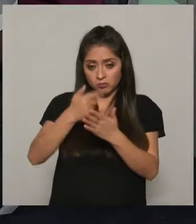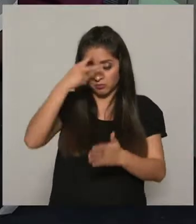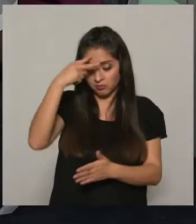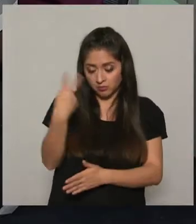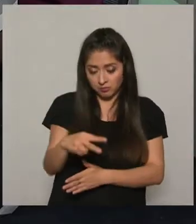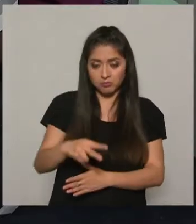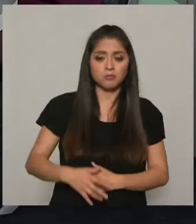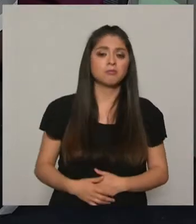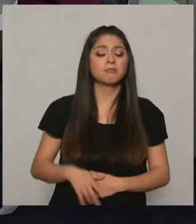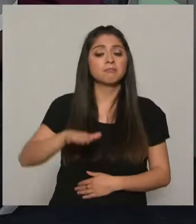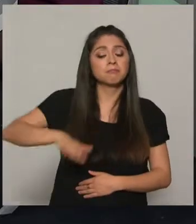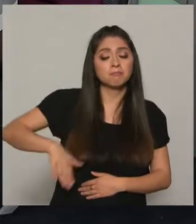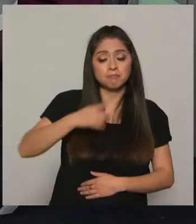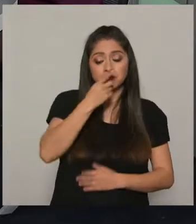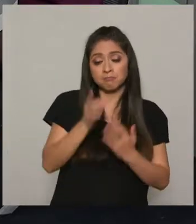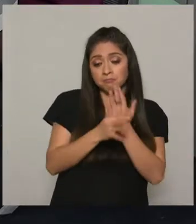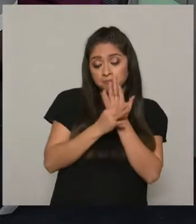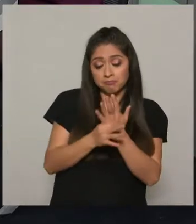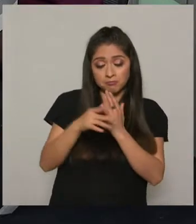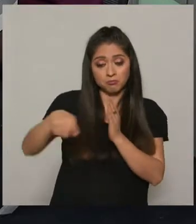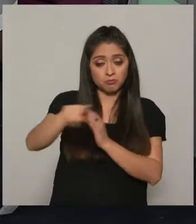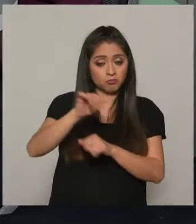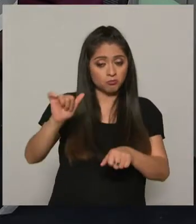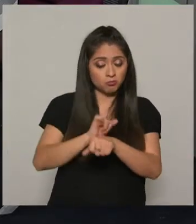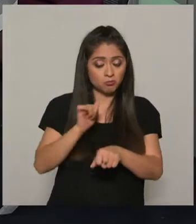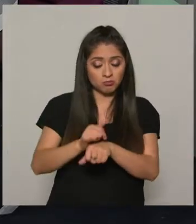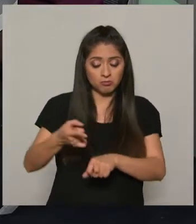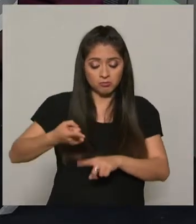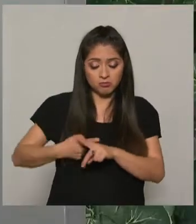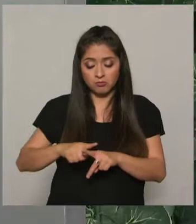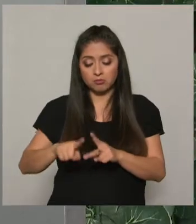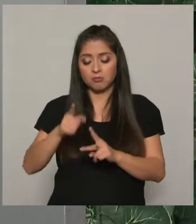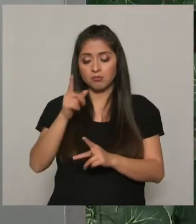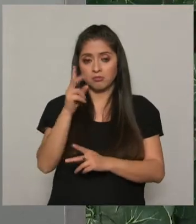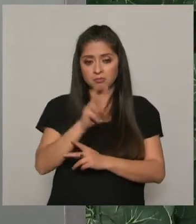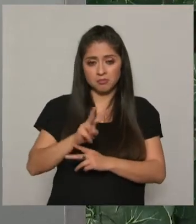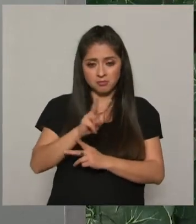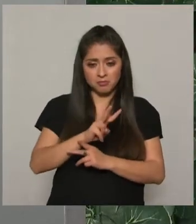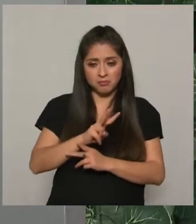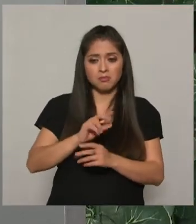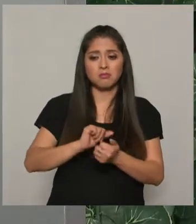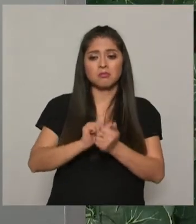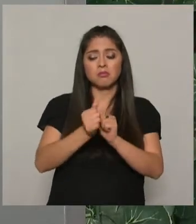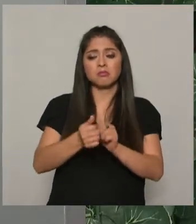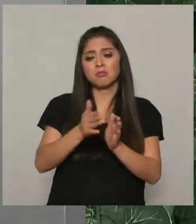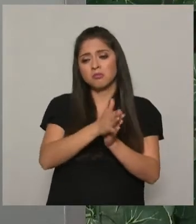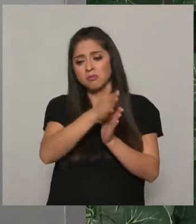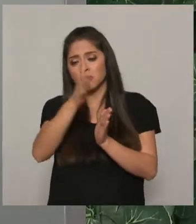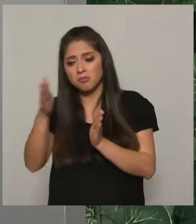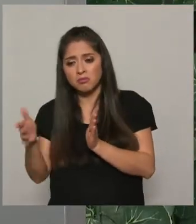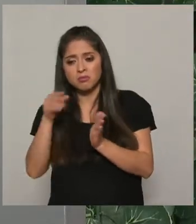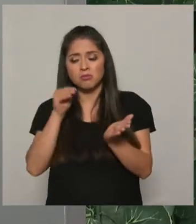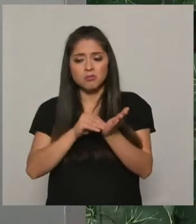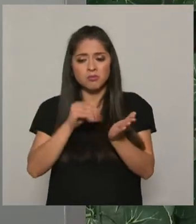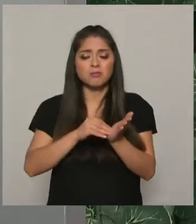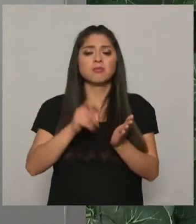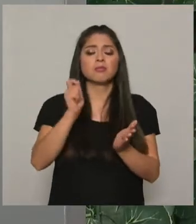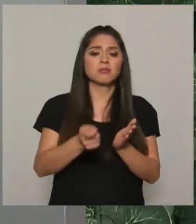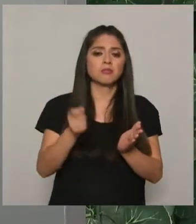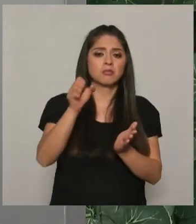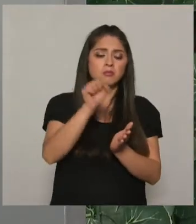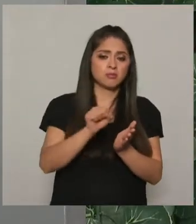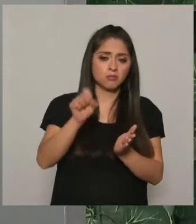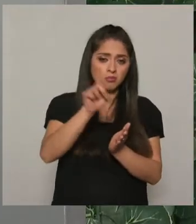mencionas, la mayor cantidad de hechos de tránsito comienza los viernes a partir de las 3 de la tarde y continúa a lo largo del fin de semana. Este análisis lo hemos